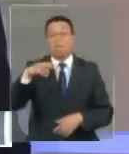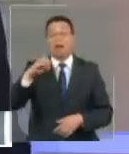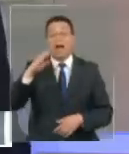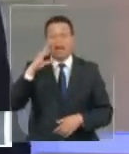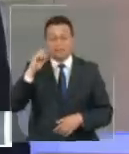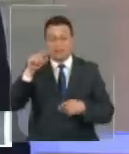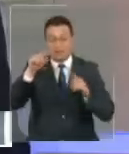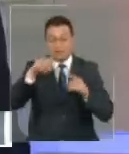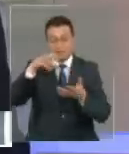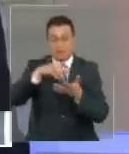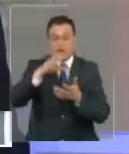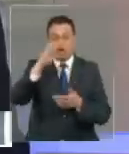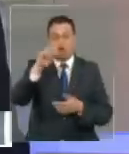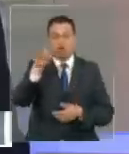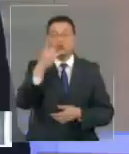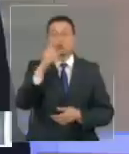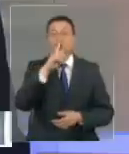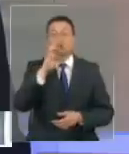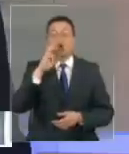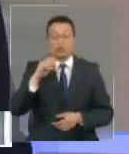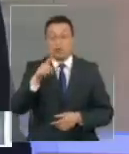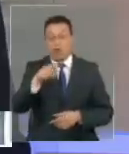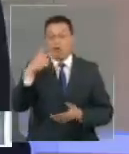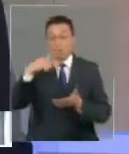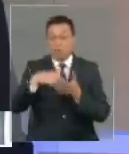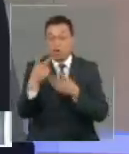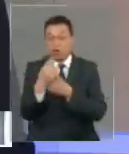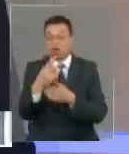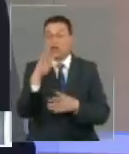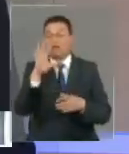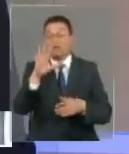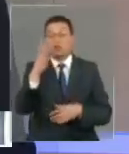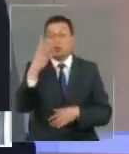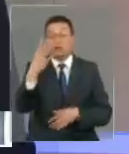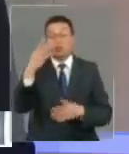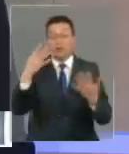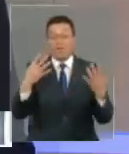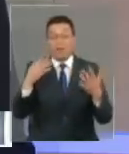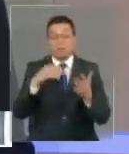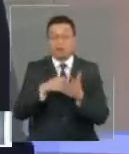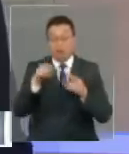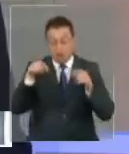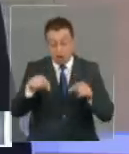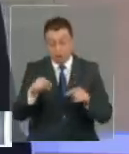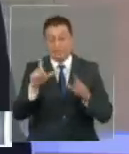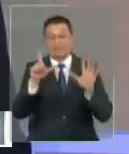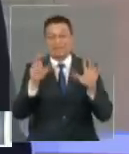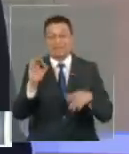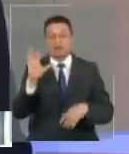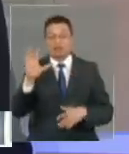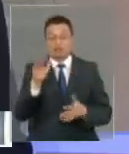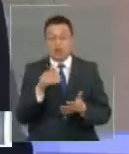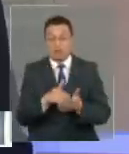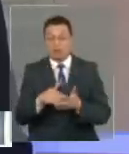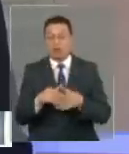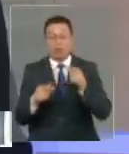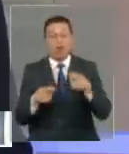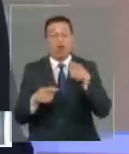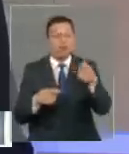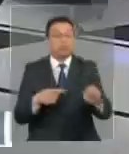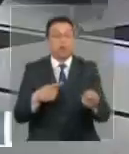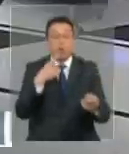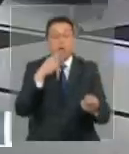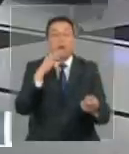se invertían 549 millones. Nosotros hoy día invertimos 705 porque aquí se decía que lo único que entregaban eran